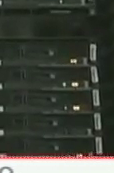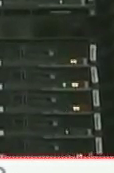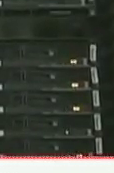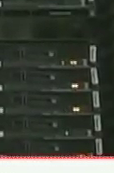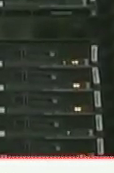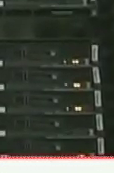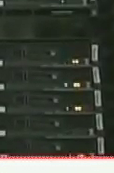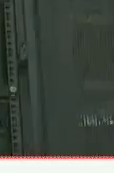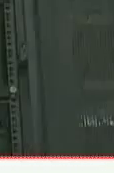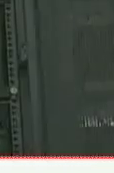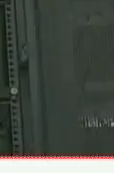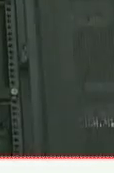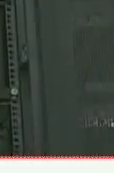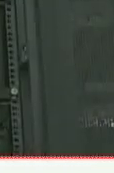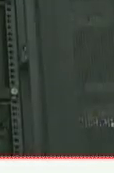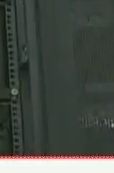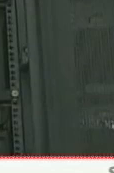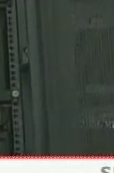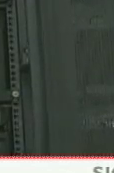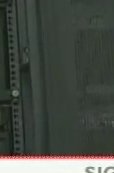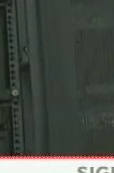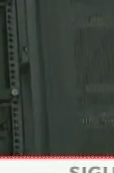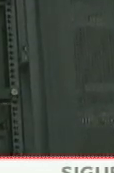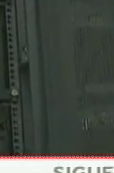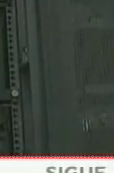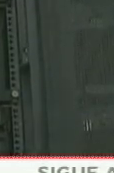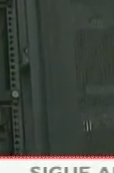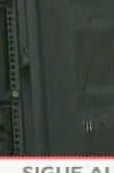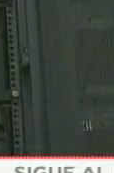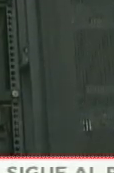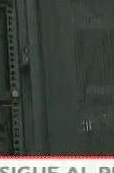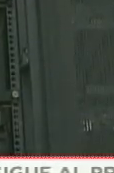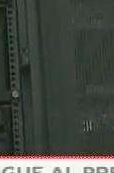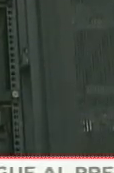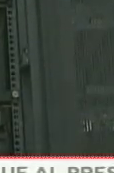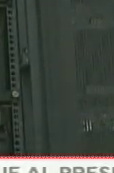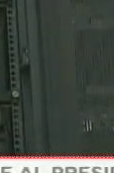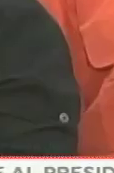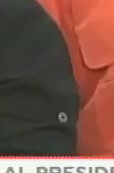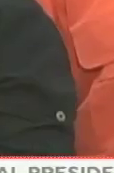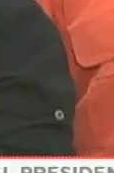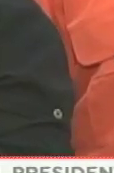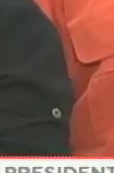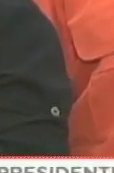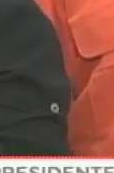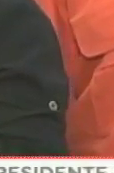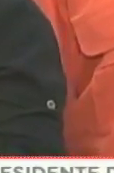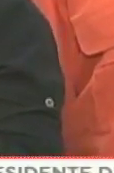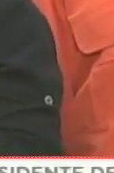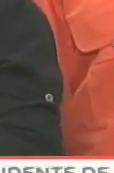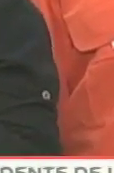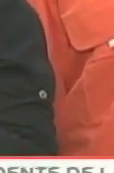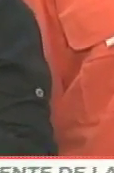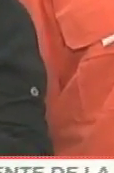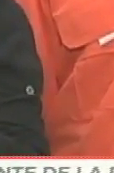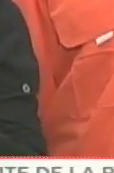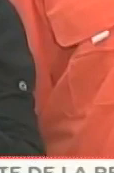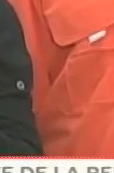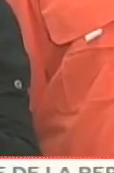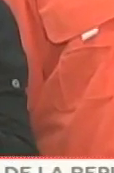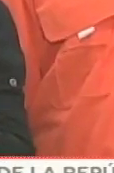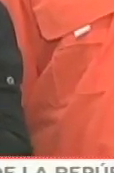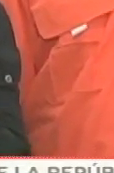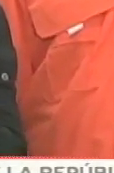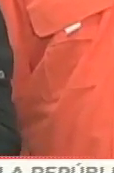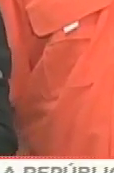el ingeniero Aníbal Briceño, presidente de Movilnet, y 60 trabajadoras y trabajadores de las telecomunicaciones. Les manifestamos a